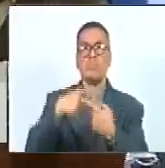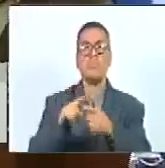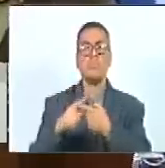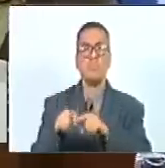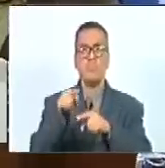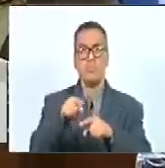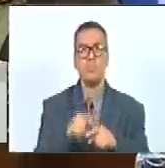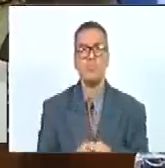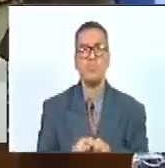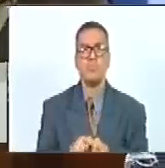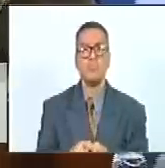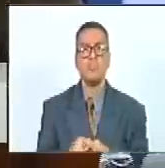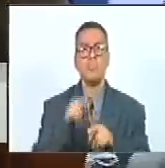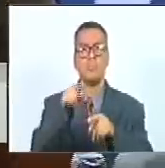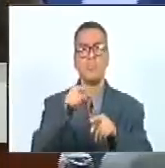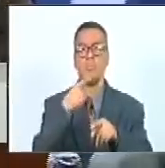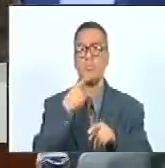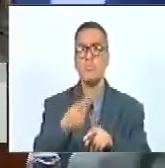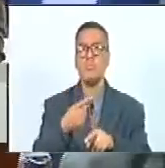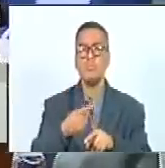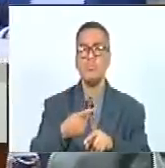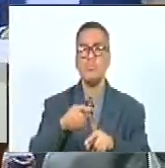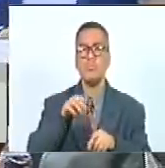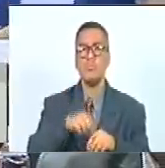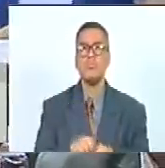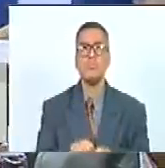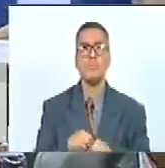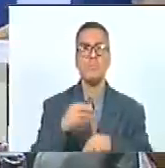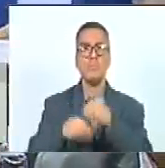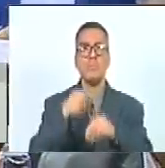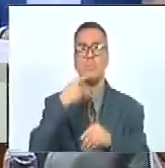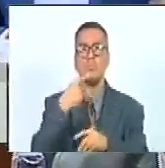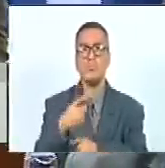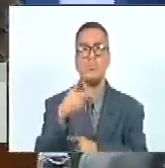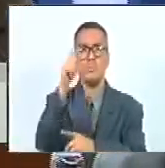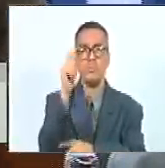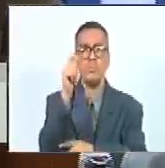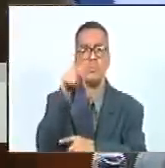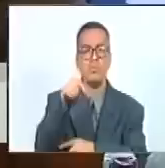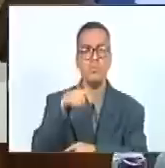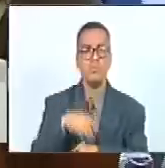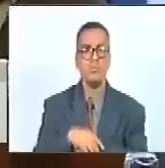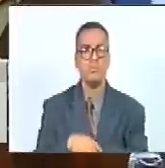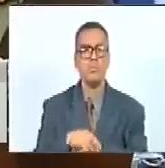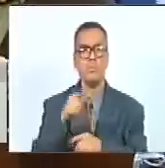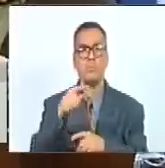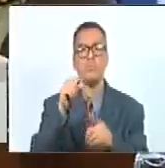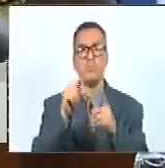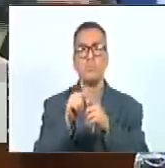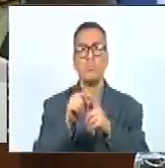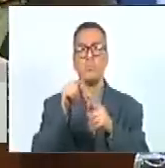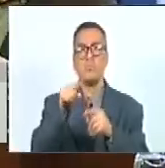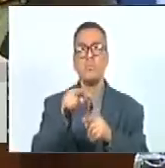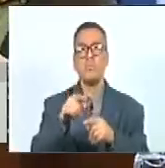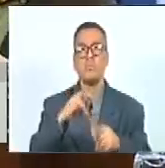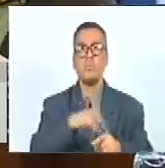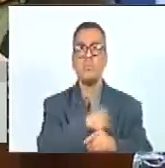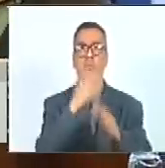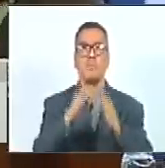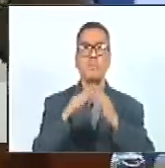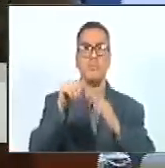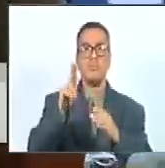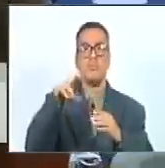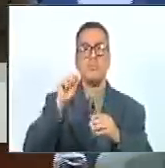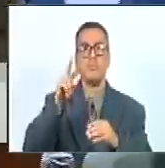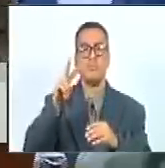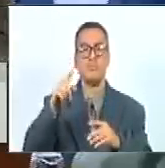muy diferente es decir o afirmar, como lo dijo el diputado que me antecedió en el derecho de palabra, que la Universidad Central tiene el